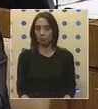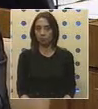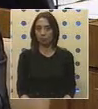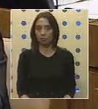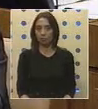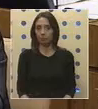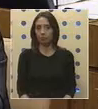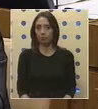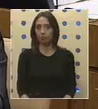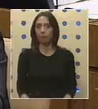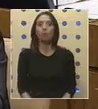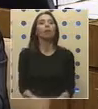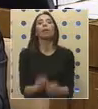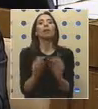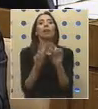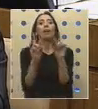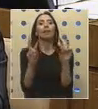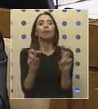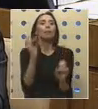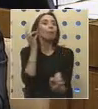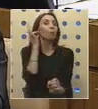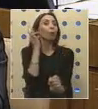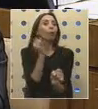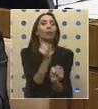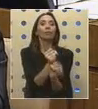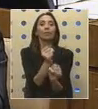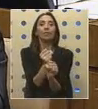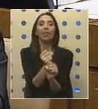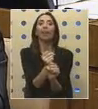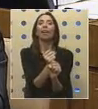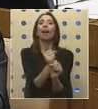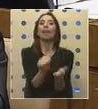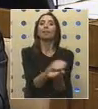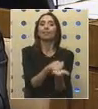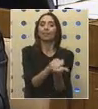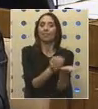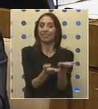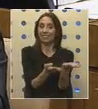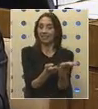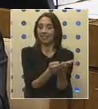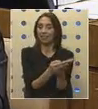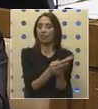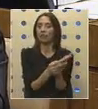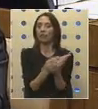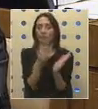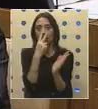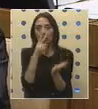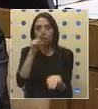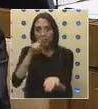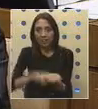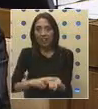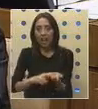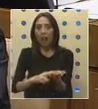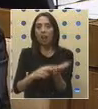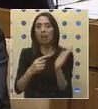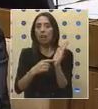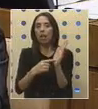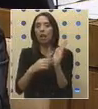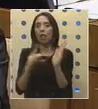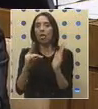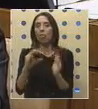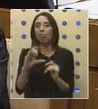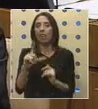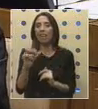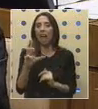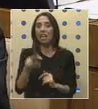que si el tema de las trabajadoras de casa particular tiene que ver con un tema de declaración real, el